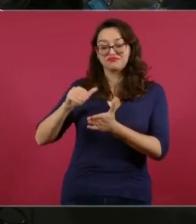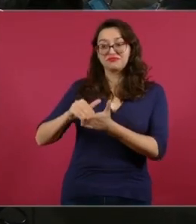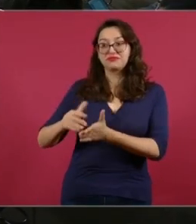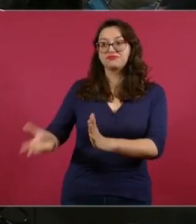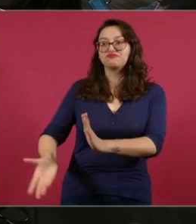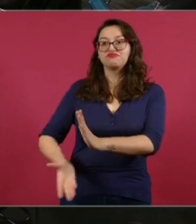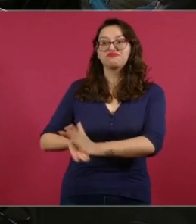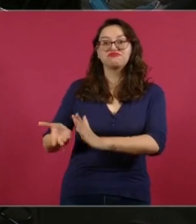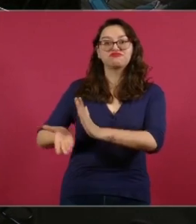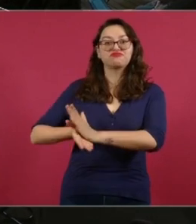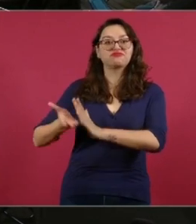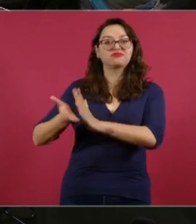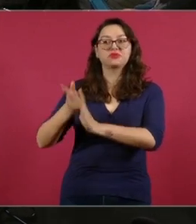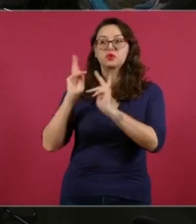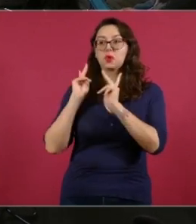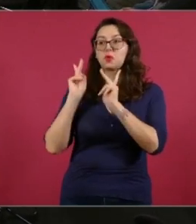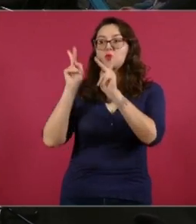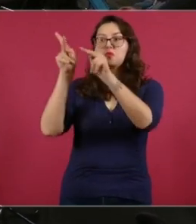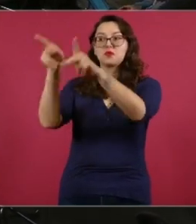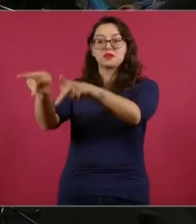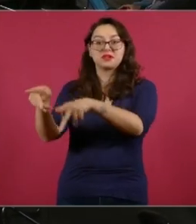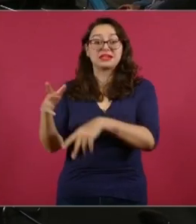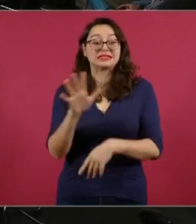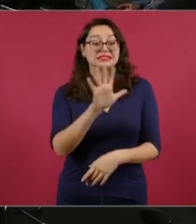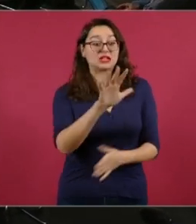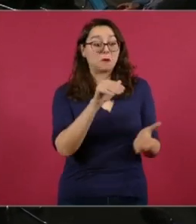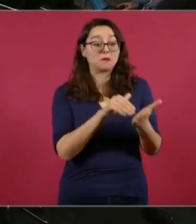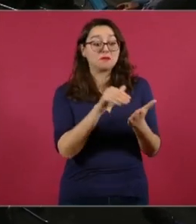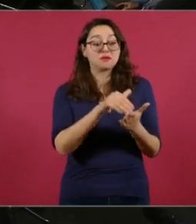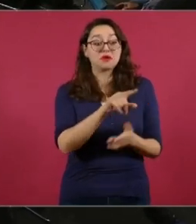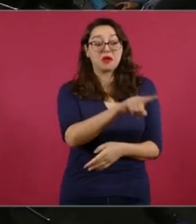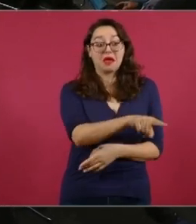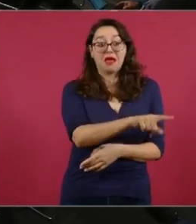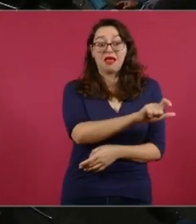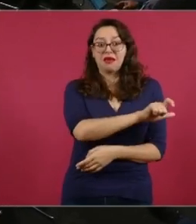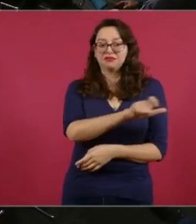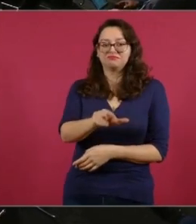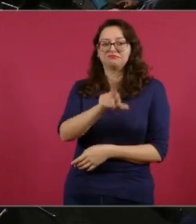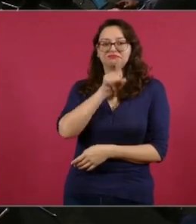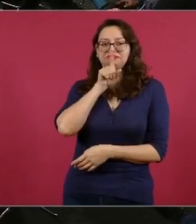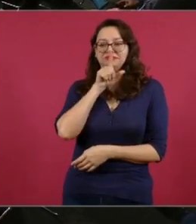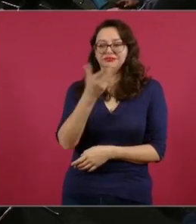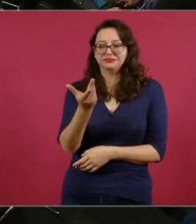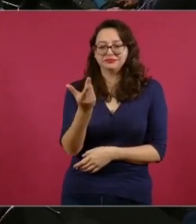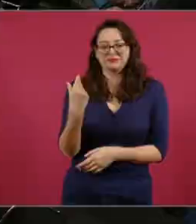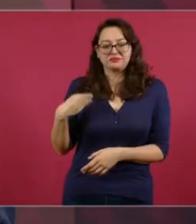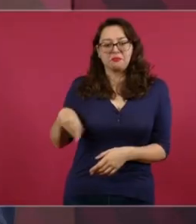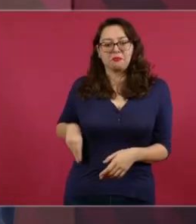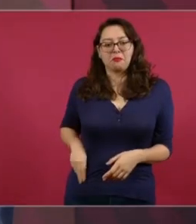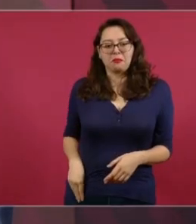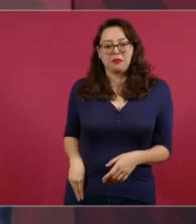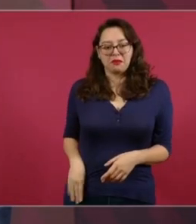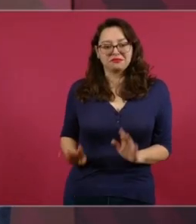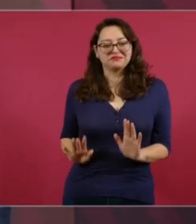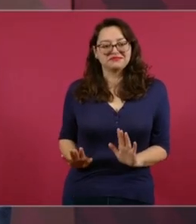ellos no aportaron nada y se quedaron con una concesión para cobrar 30 años